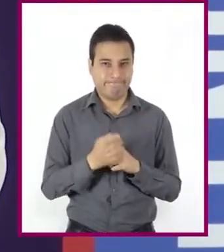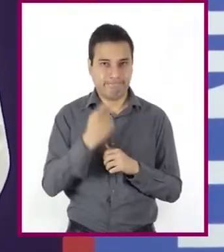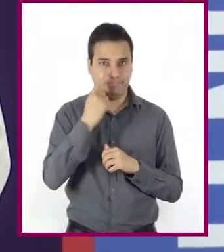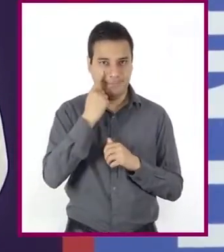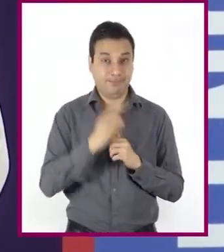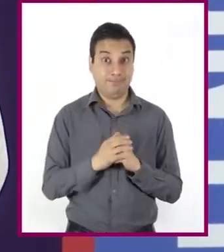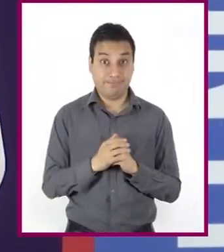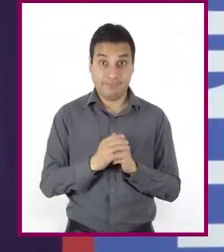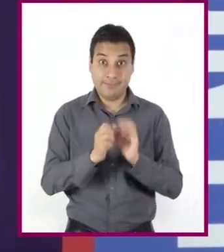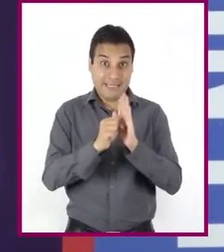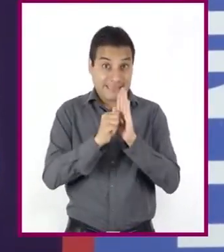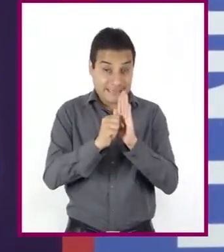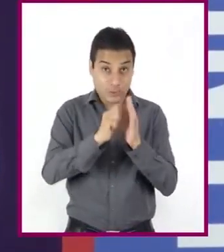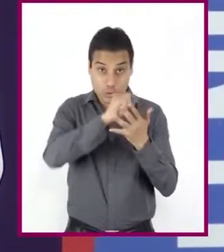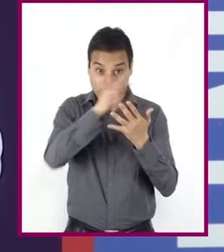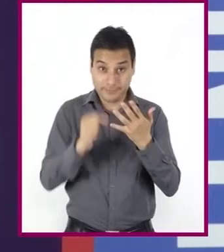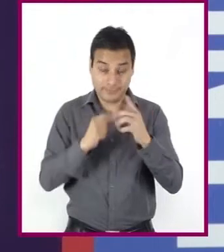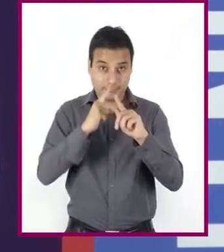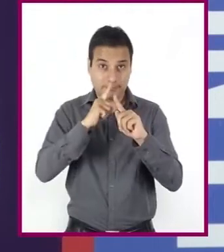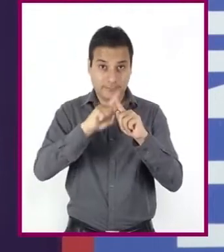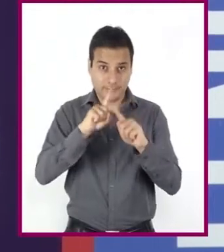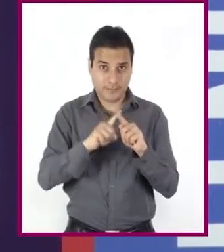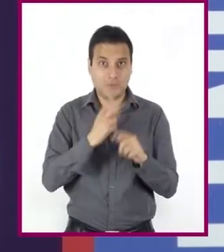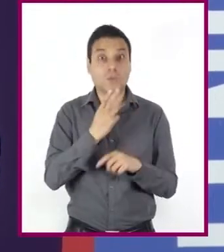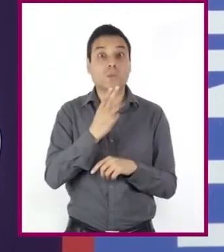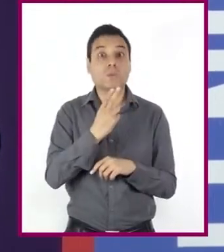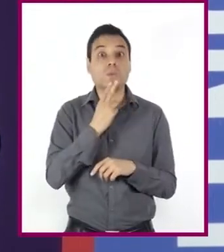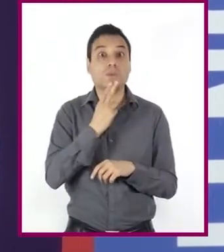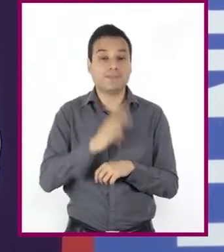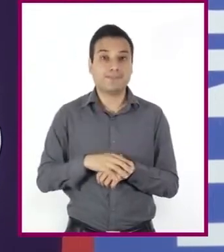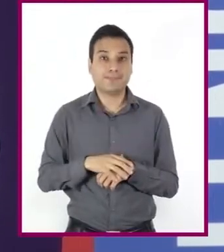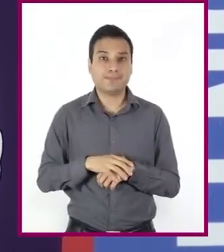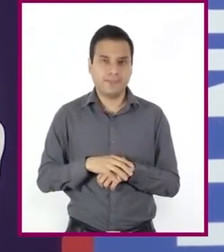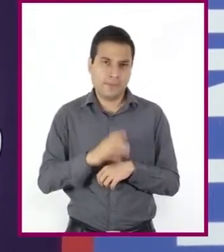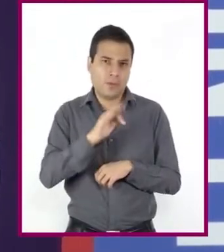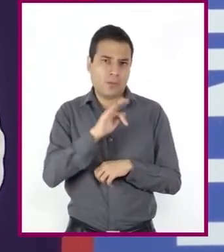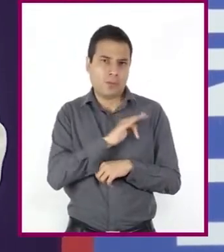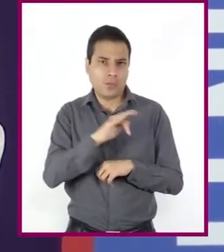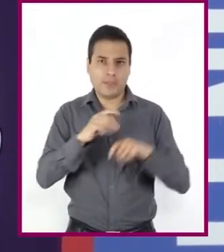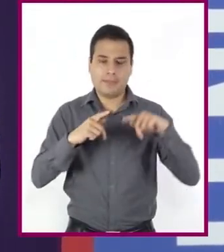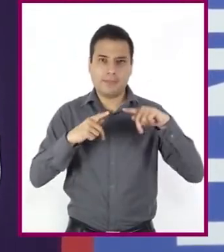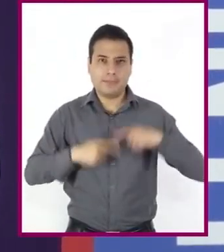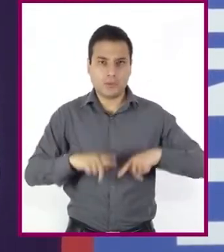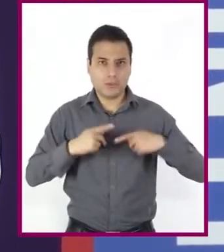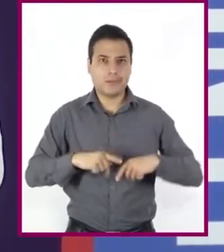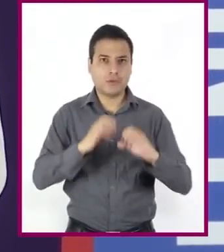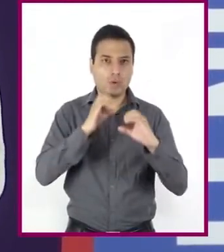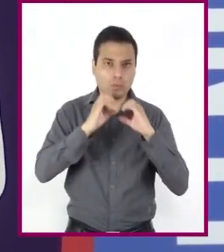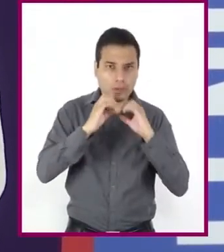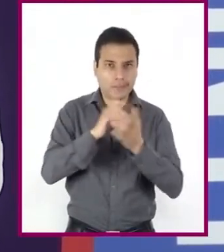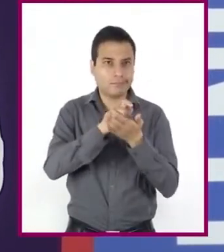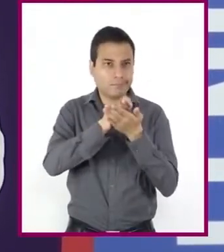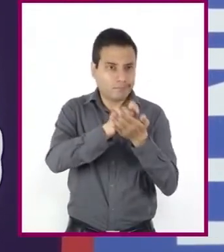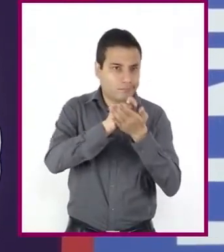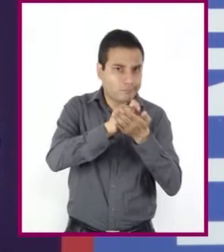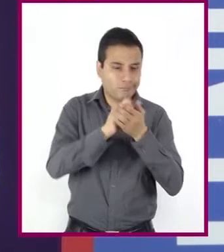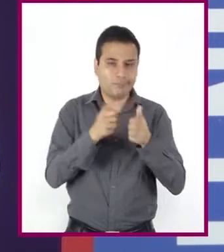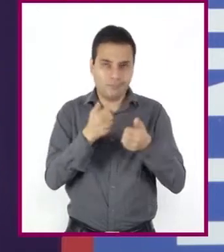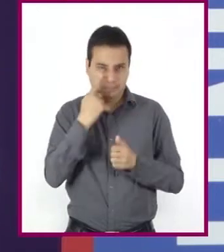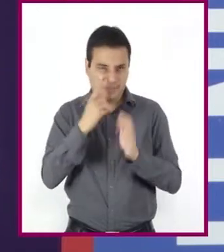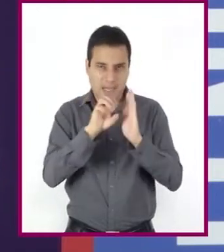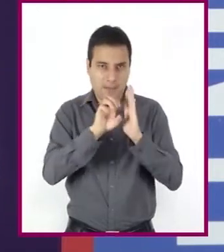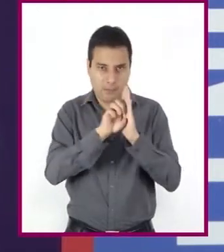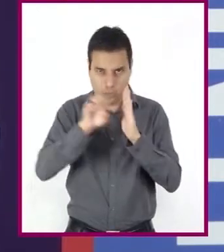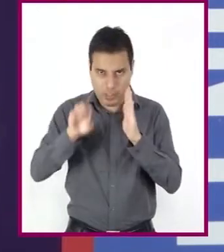básicos en nuestra vida. Gracias a ellos es que podemos comunicarnos de manera más comprensible al escribir. Veamos estos